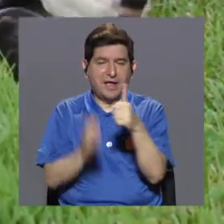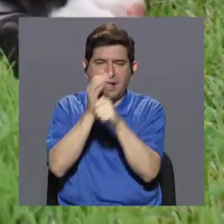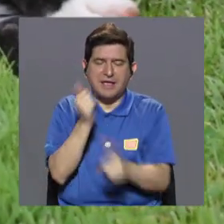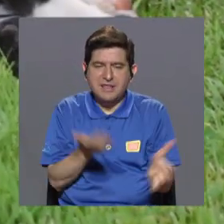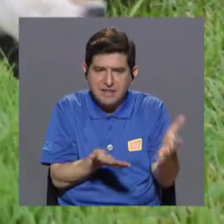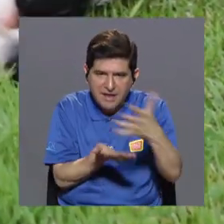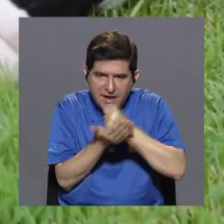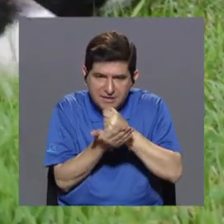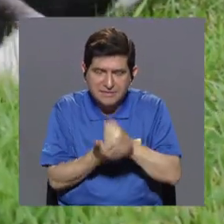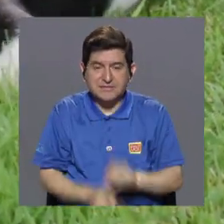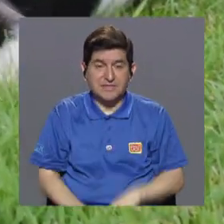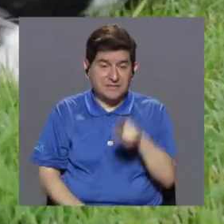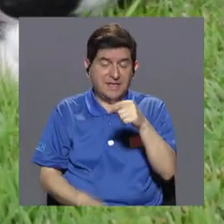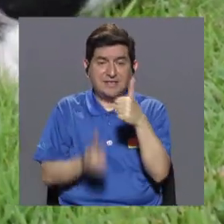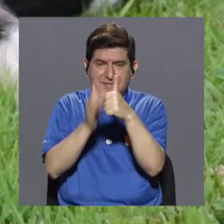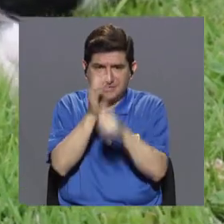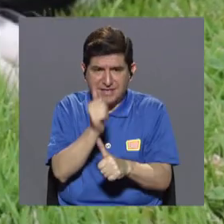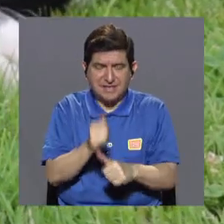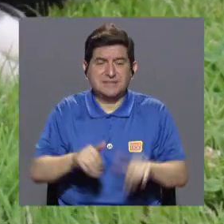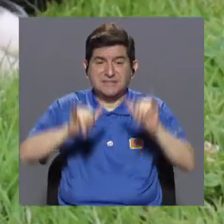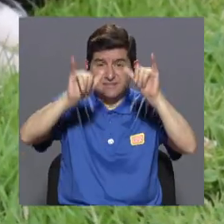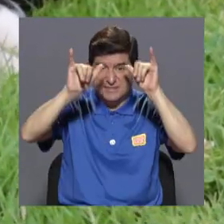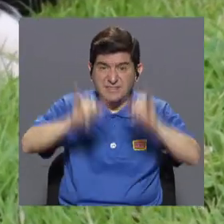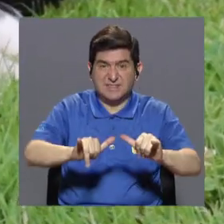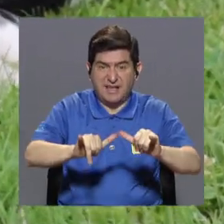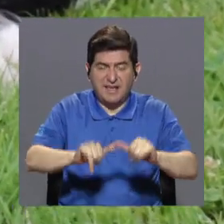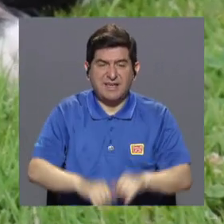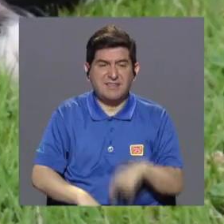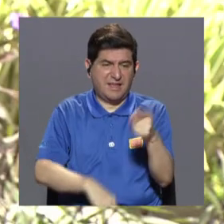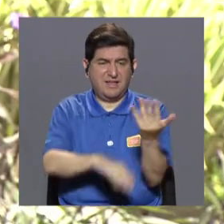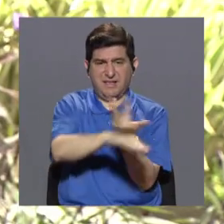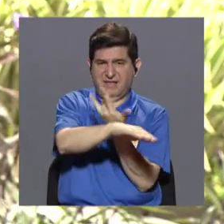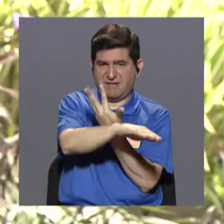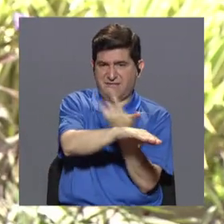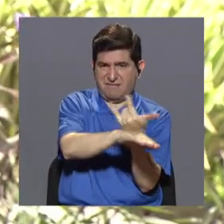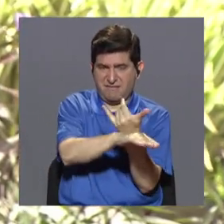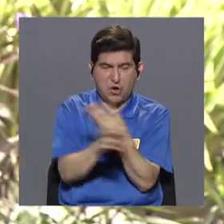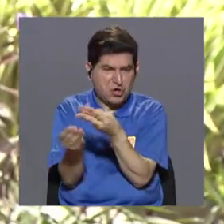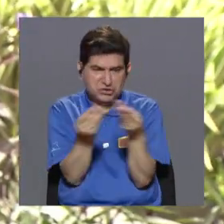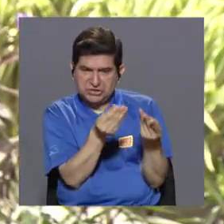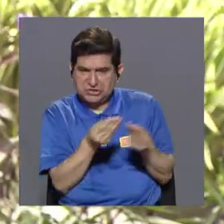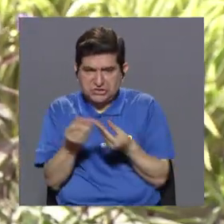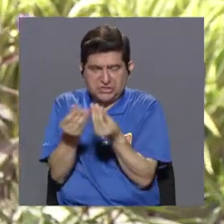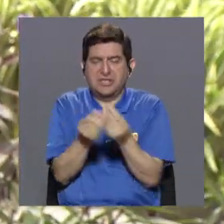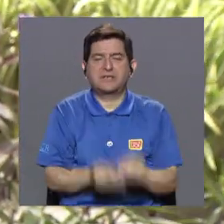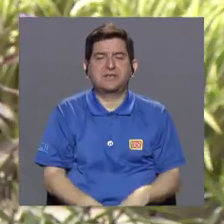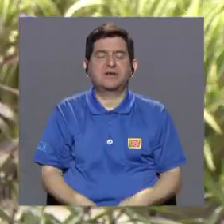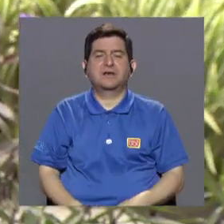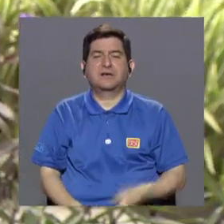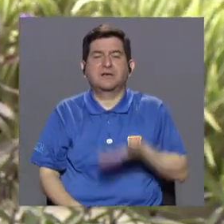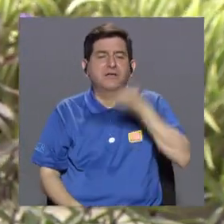Entonces, esas heces quedan en el zacate o en la tierra y con el aire